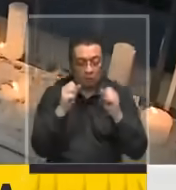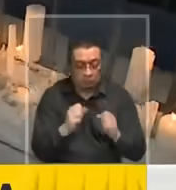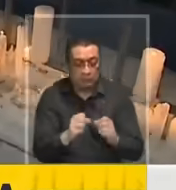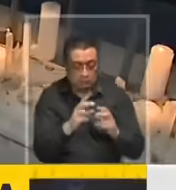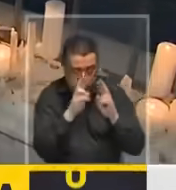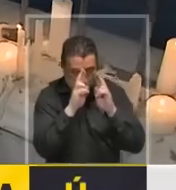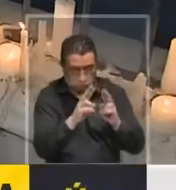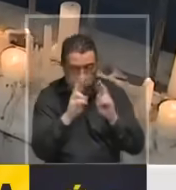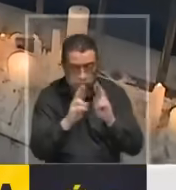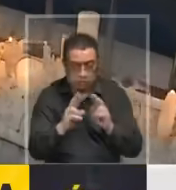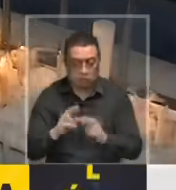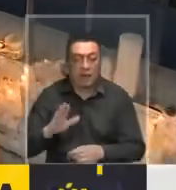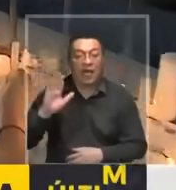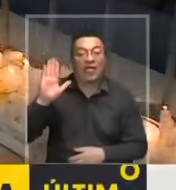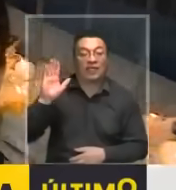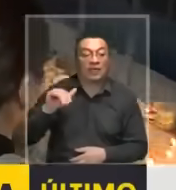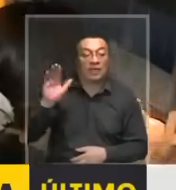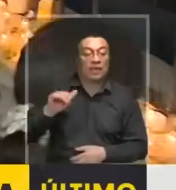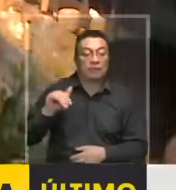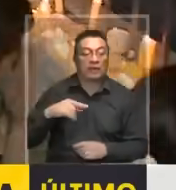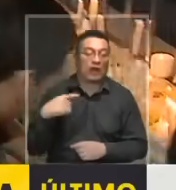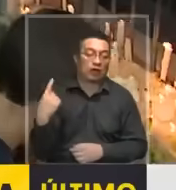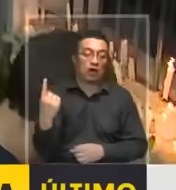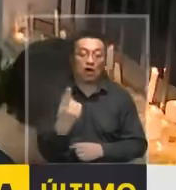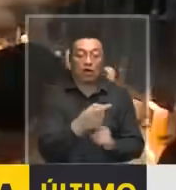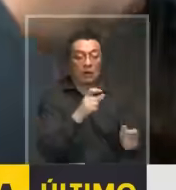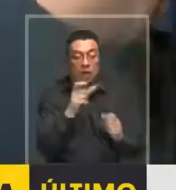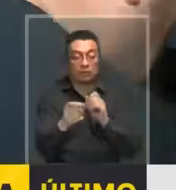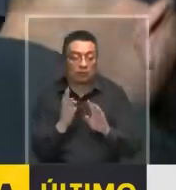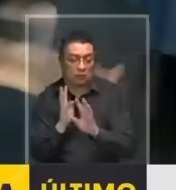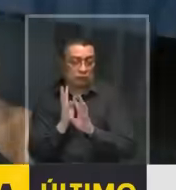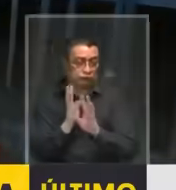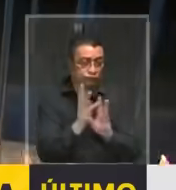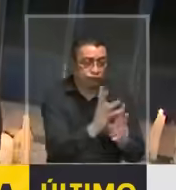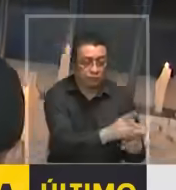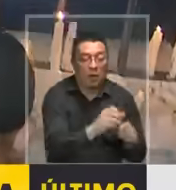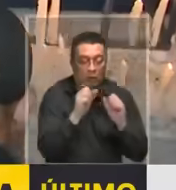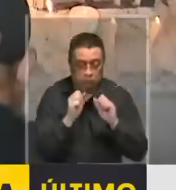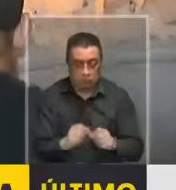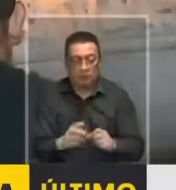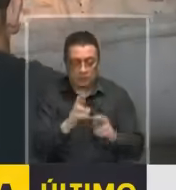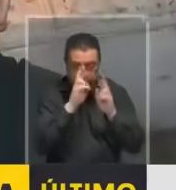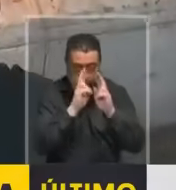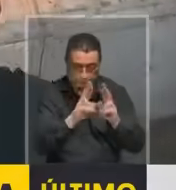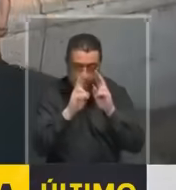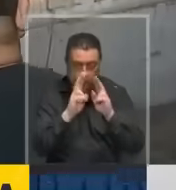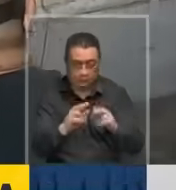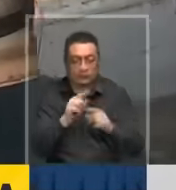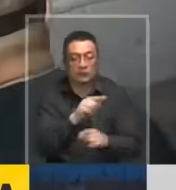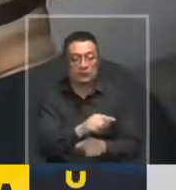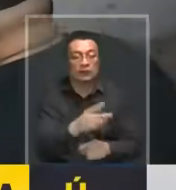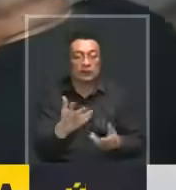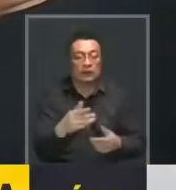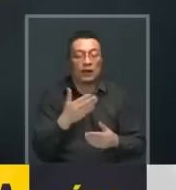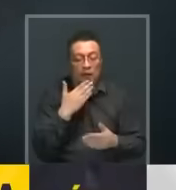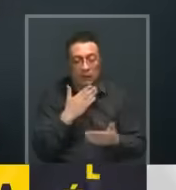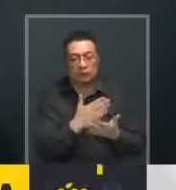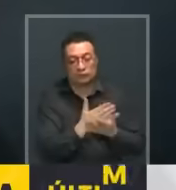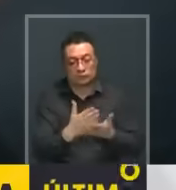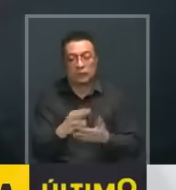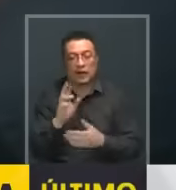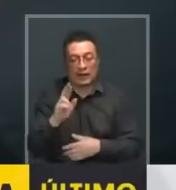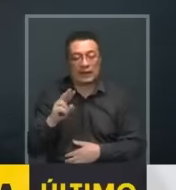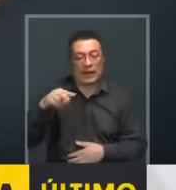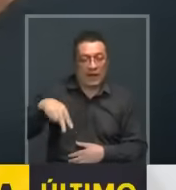la despedida de, bueno, todas las personas que quieran acercarse a rendirle sus honores, tanto así como ha ocurrido en Renovación